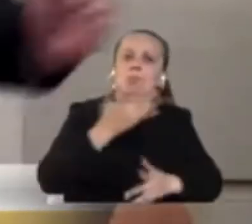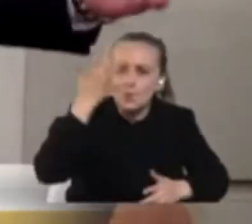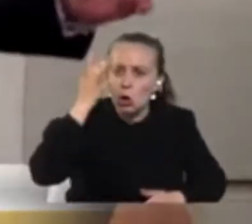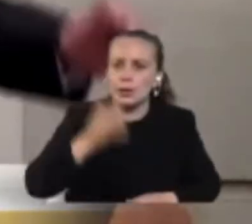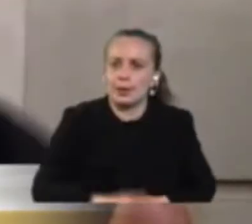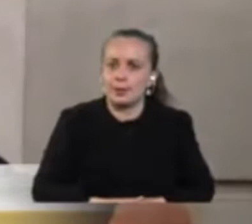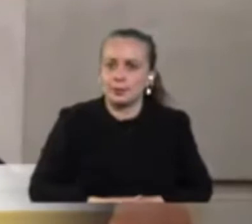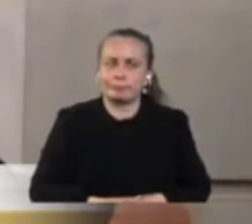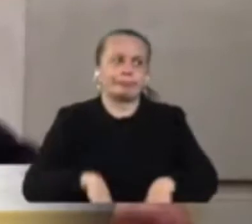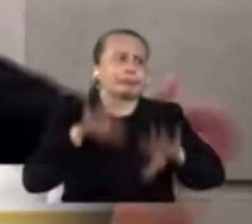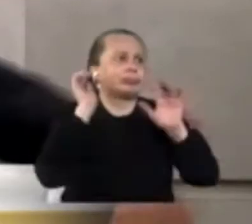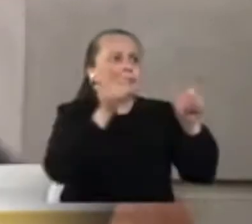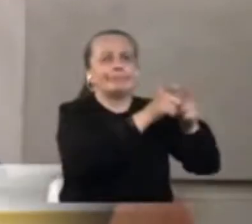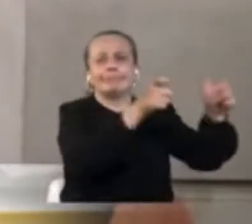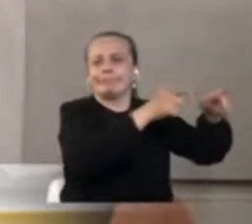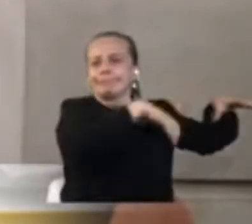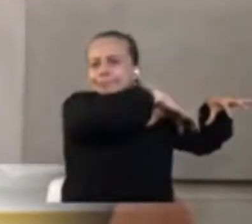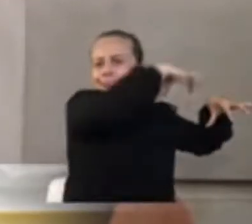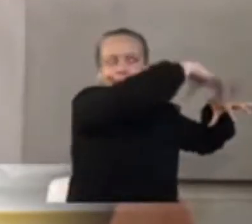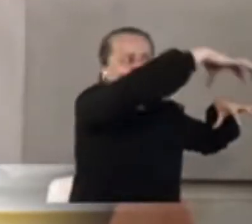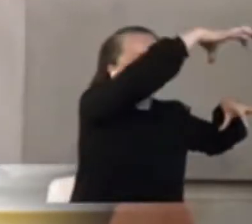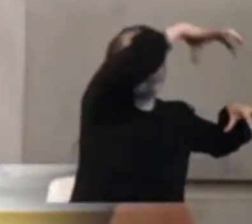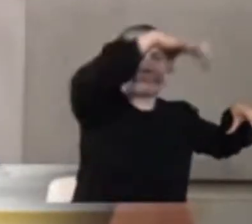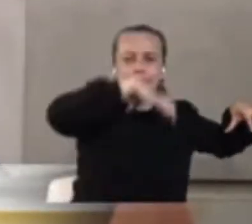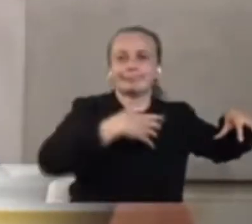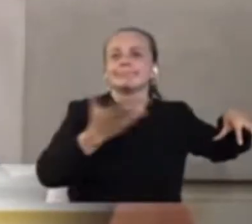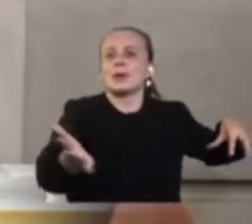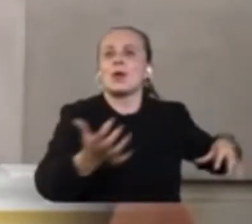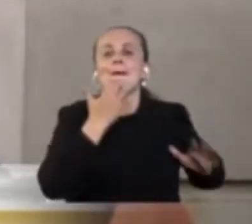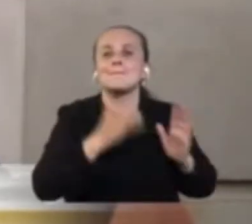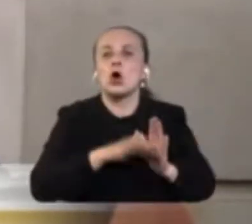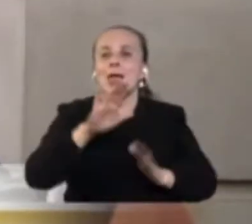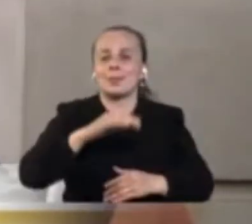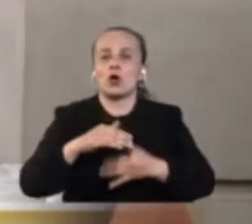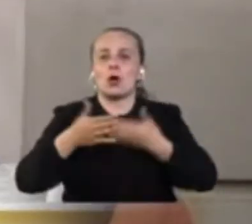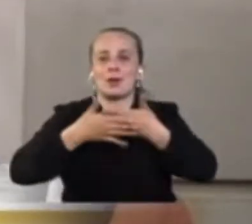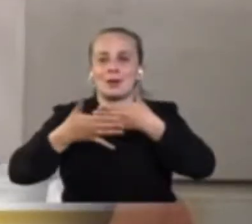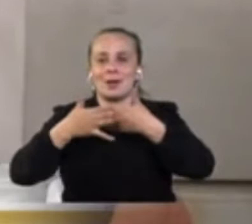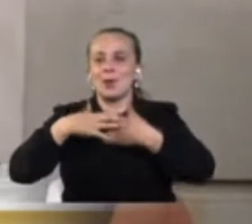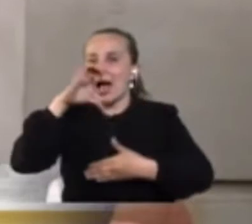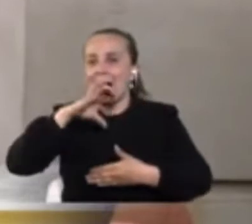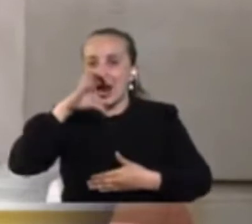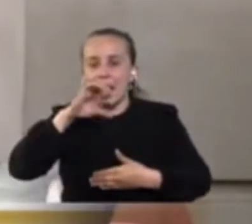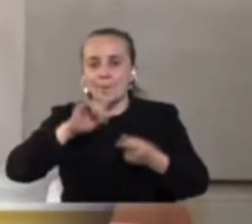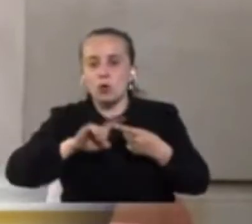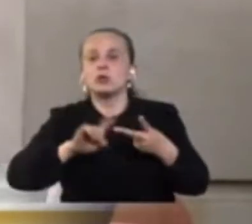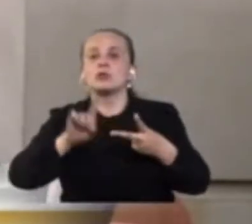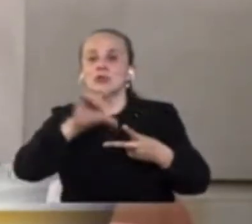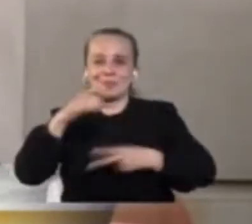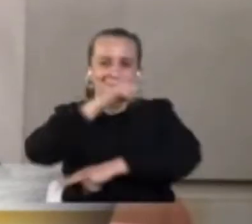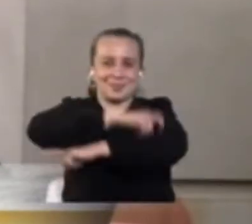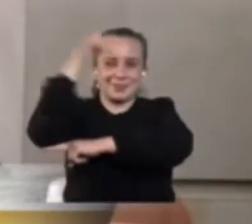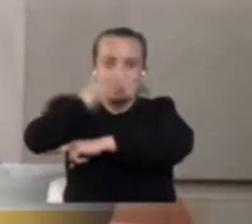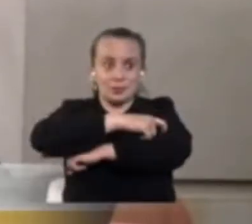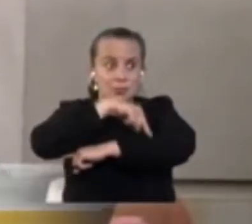Hay muchos, por ejemplo, el carbón y el petróleo, que deberían aumentar los